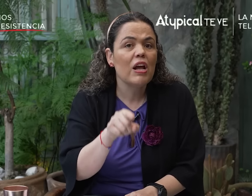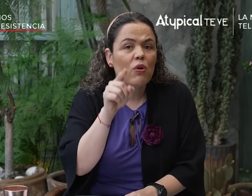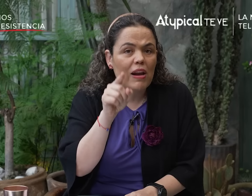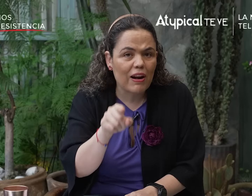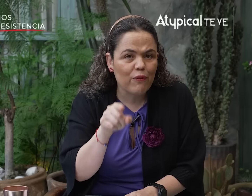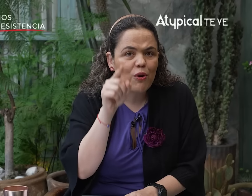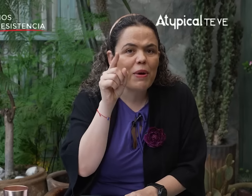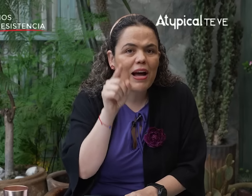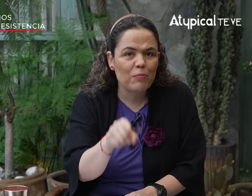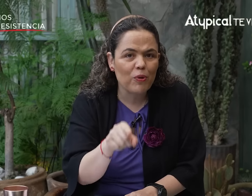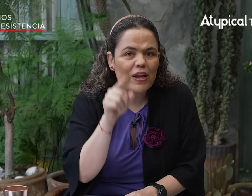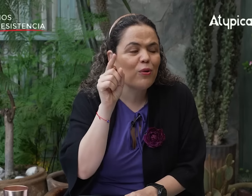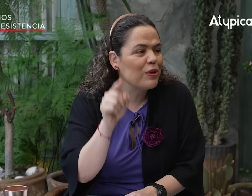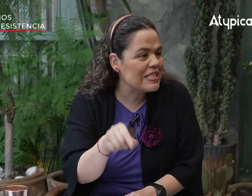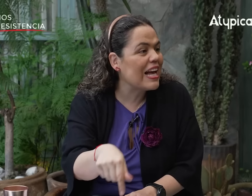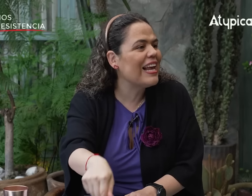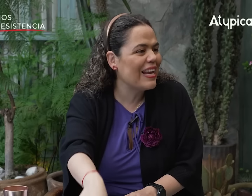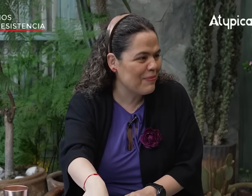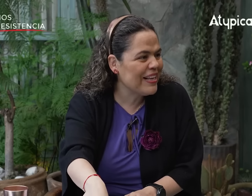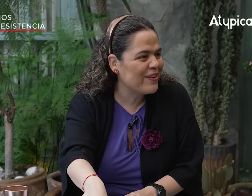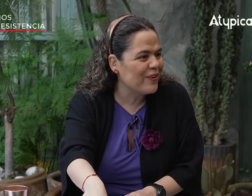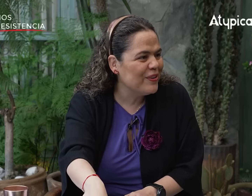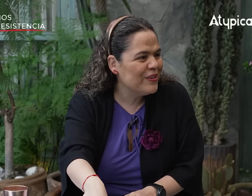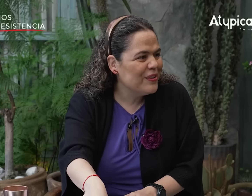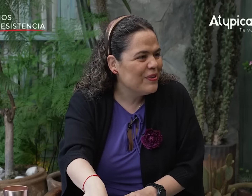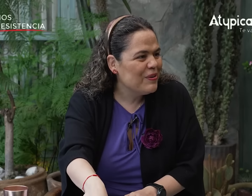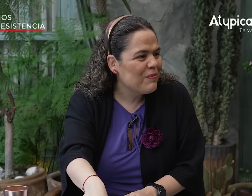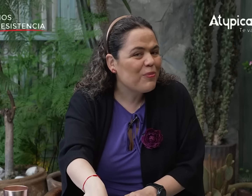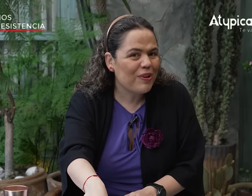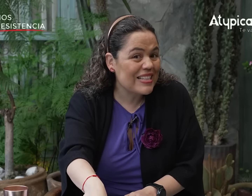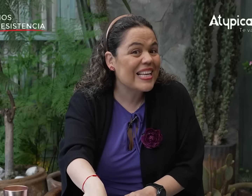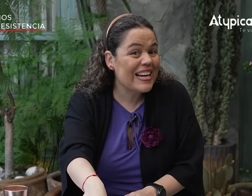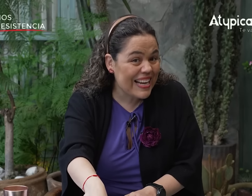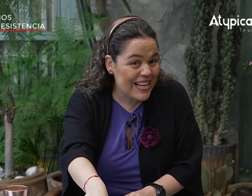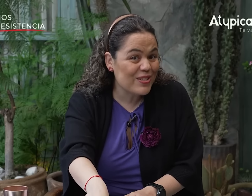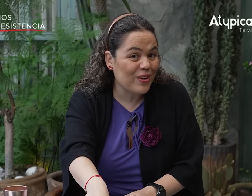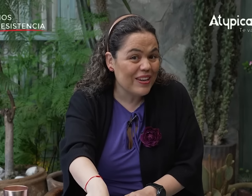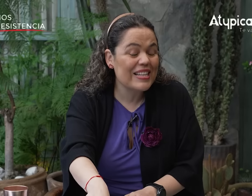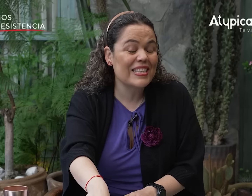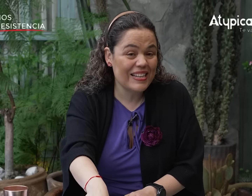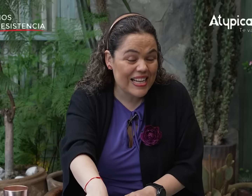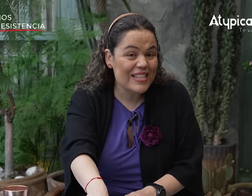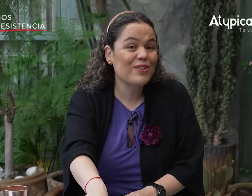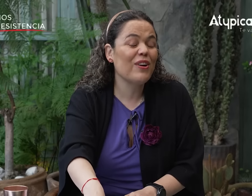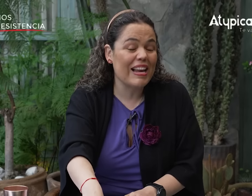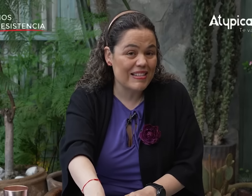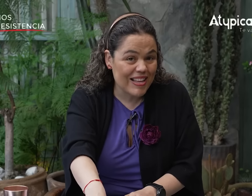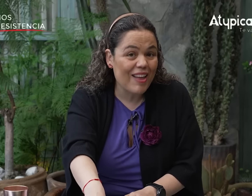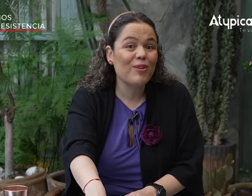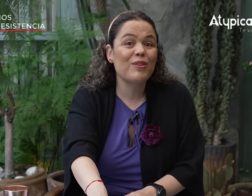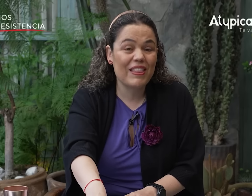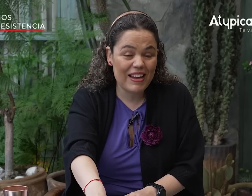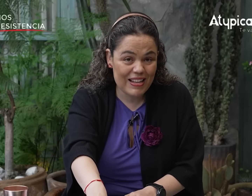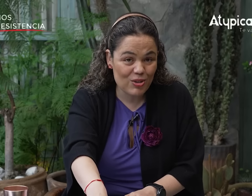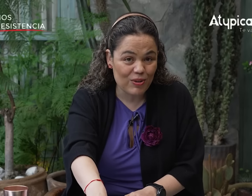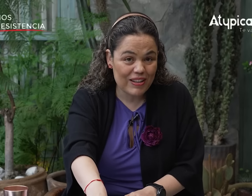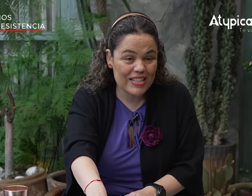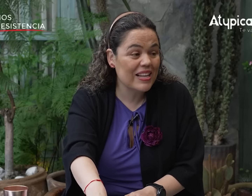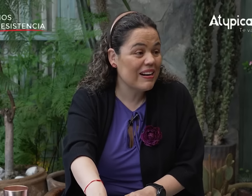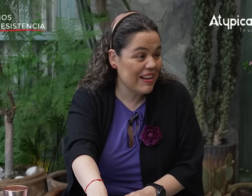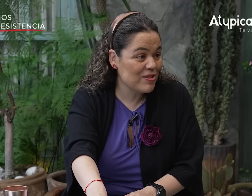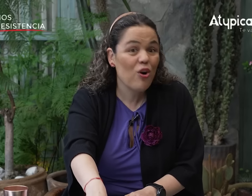ocurrir con la reforma al Poder Judicial en México. Definitivamente. Porque está en riesgo el Estado de